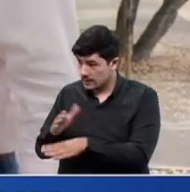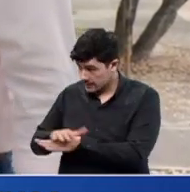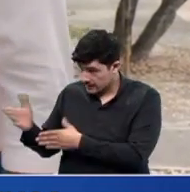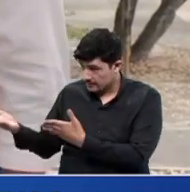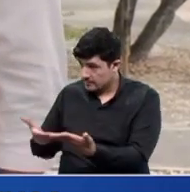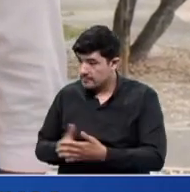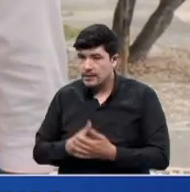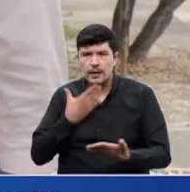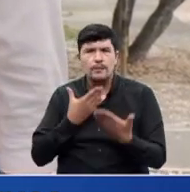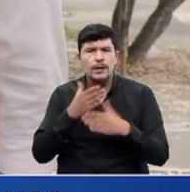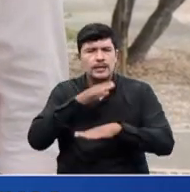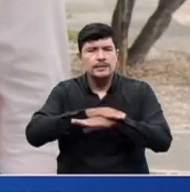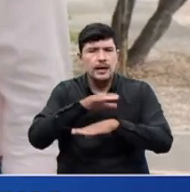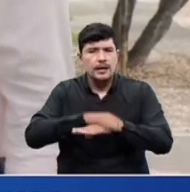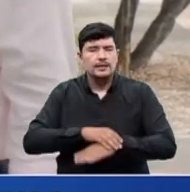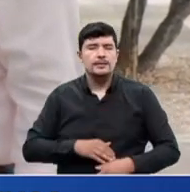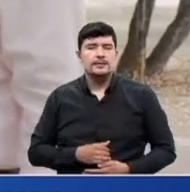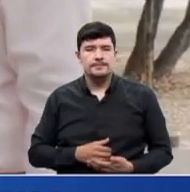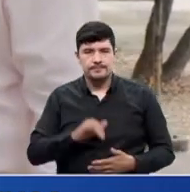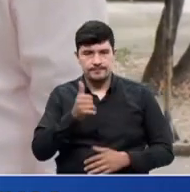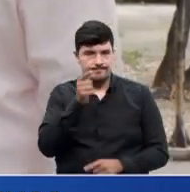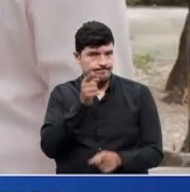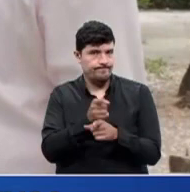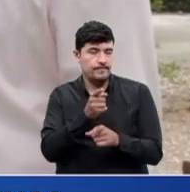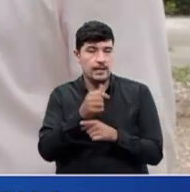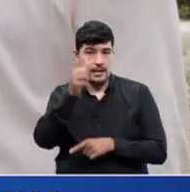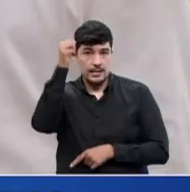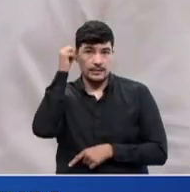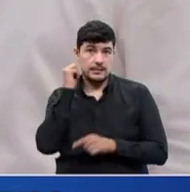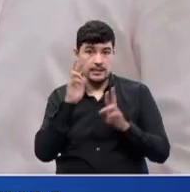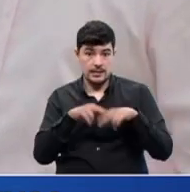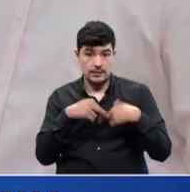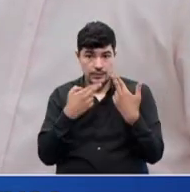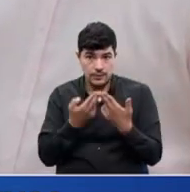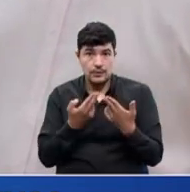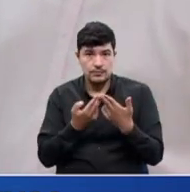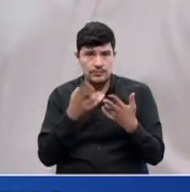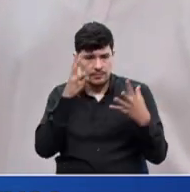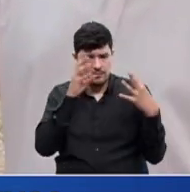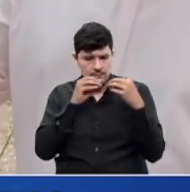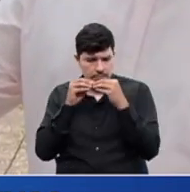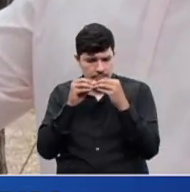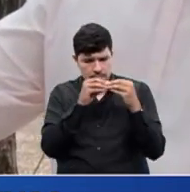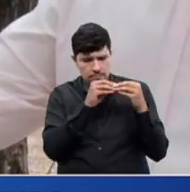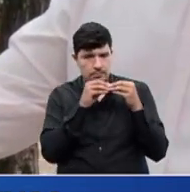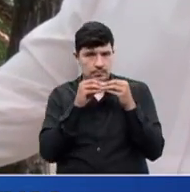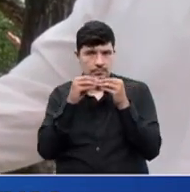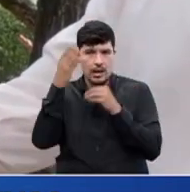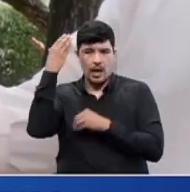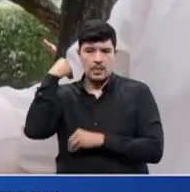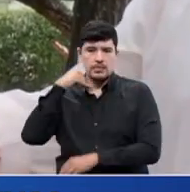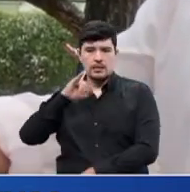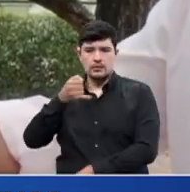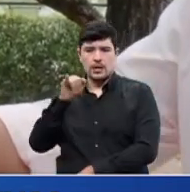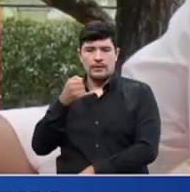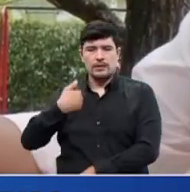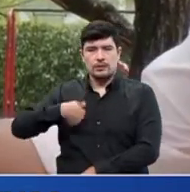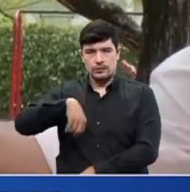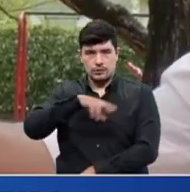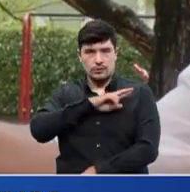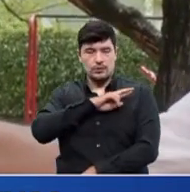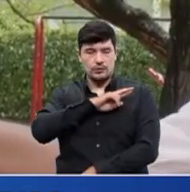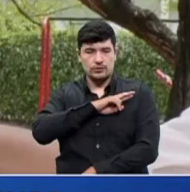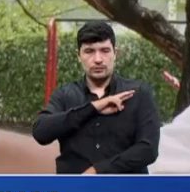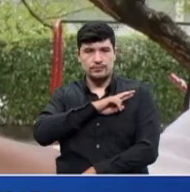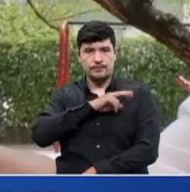Samir. Efectivamente, pues el día de ayer, en marco de lo acordado el pasado jueves, estuvimos en la instalación de la